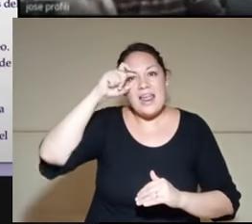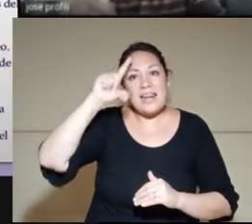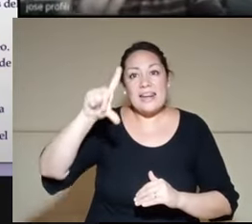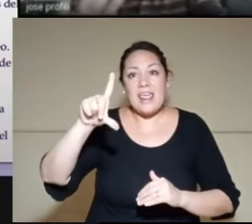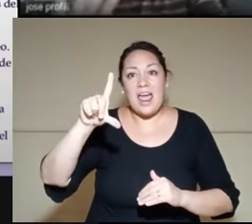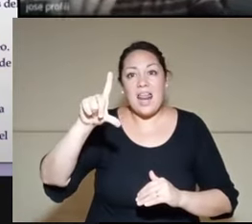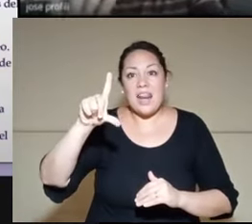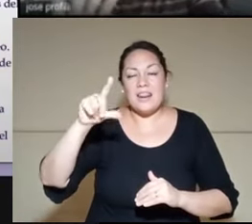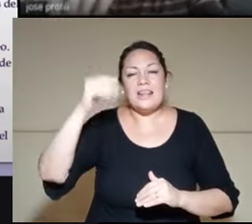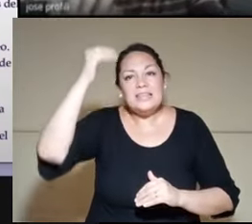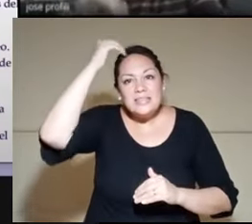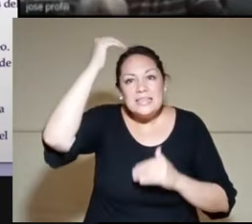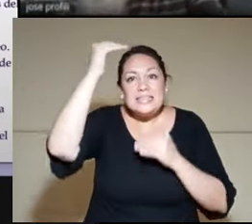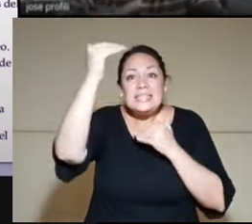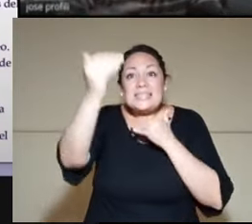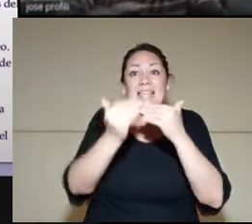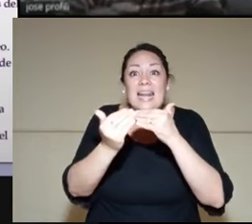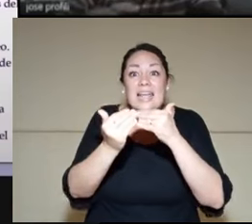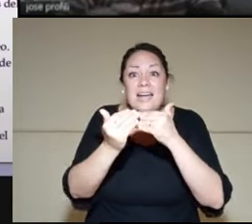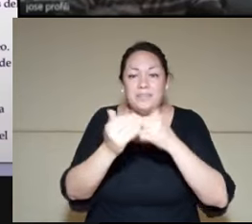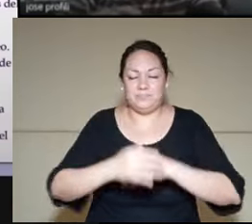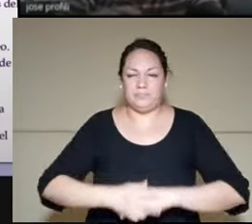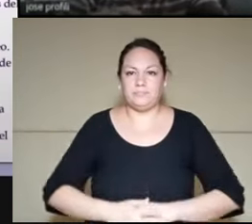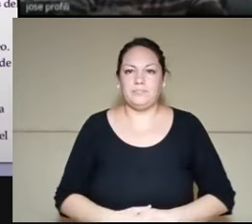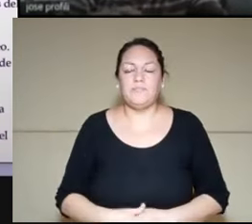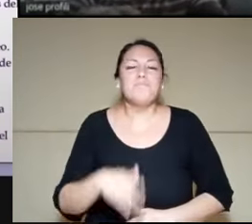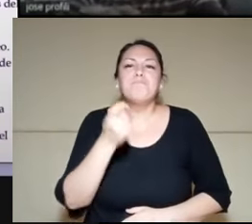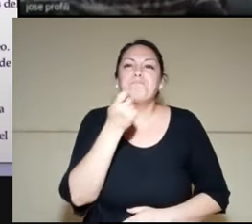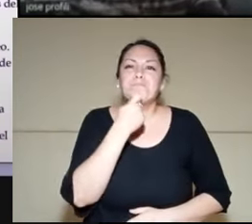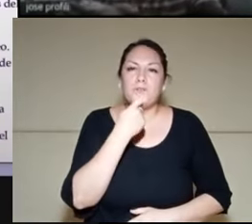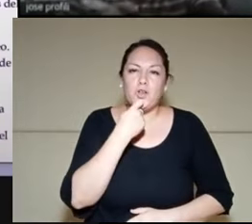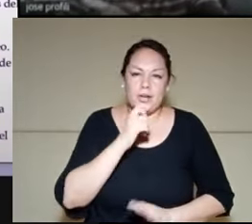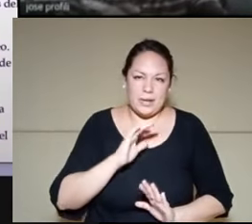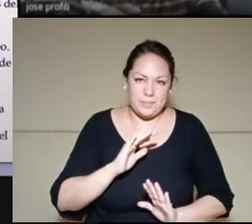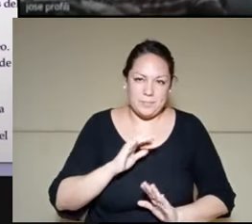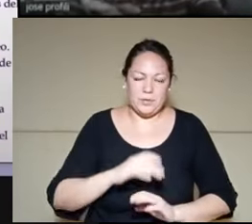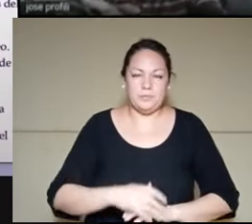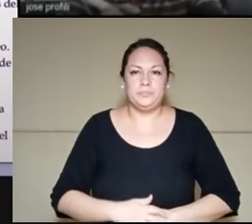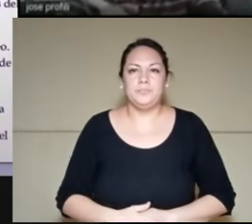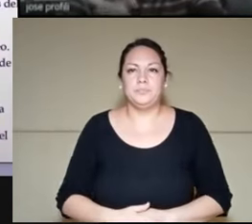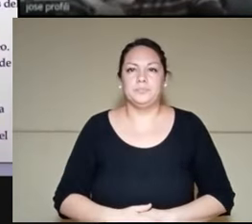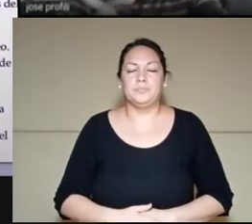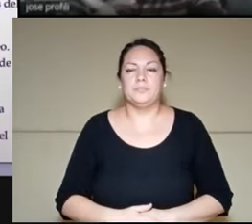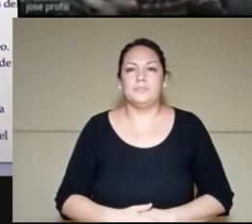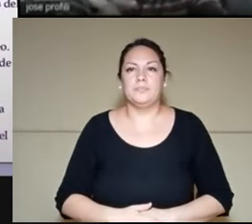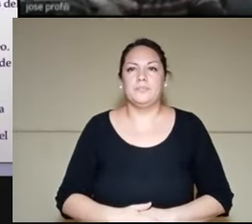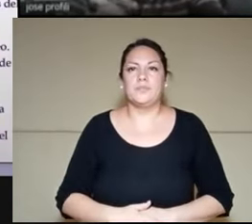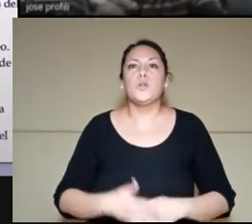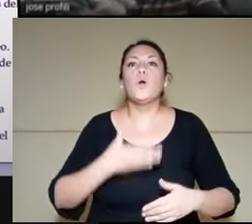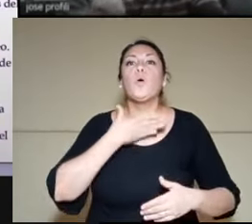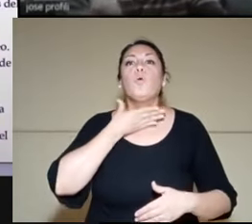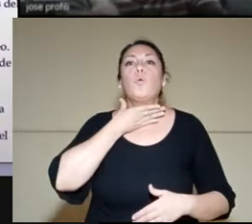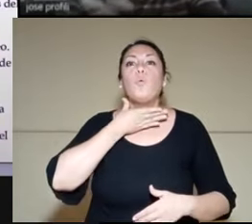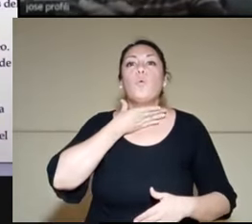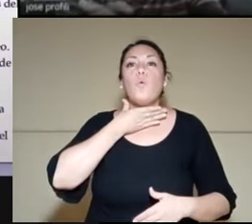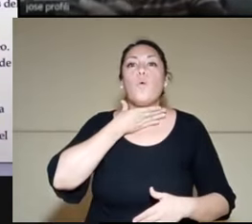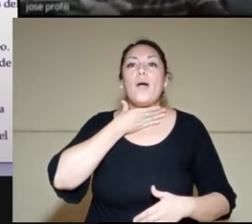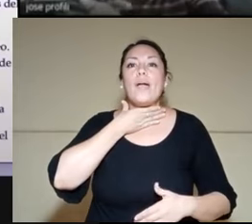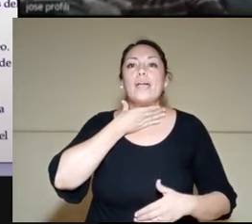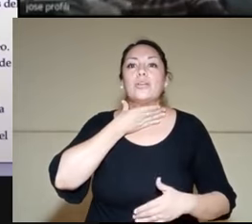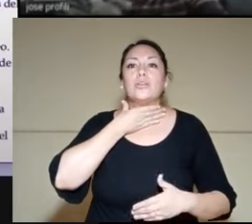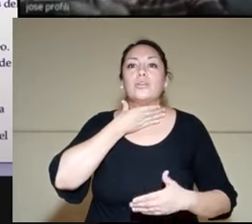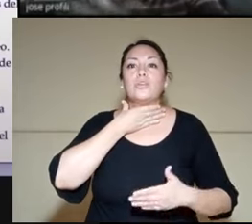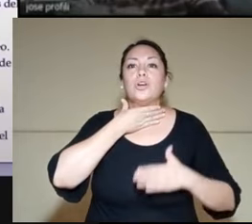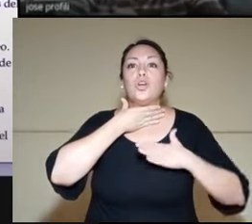tiene que ver con lo que esté más cerca del cráneo. ¿Sí? Por ejemplo, si ustedes se tocan el